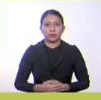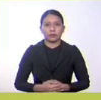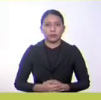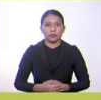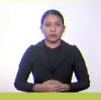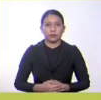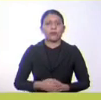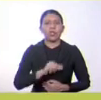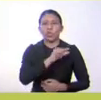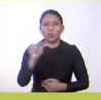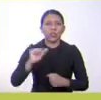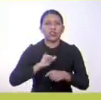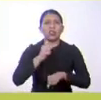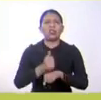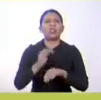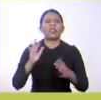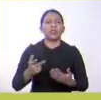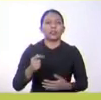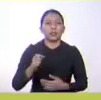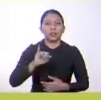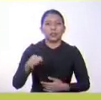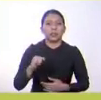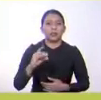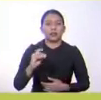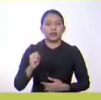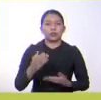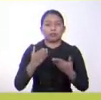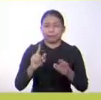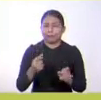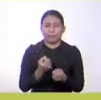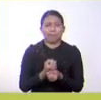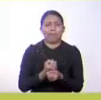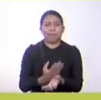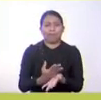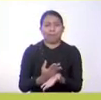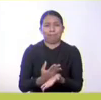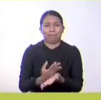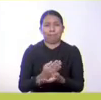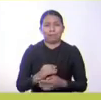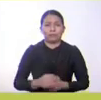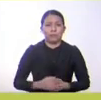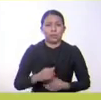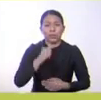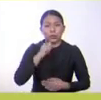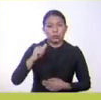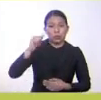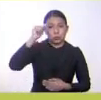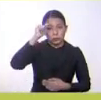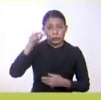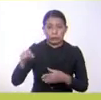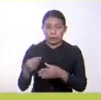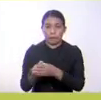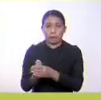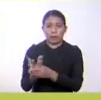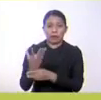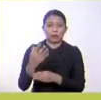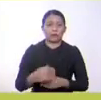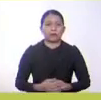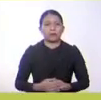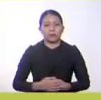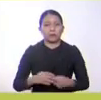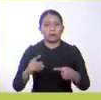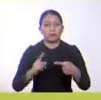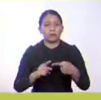¿Qué nombres reciben los tejidos que dan origen a los tejidos adultos de las plantas? A.